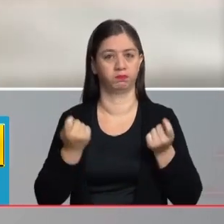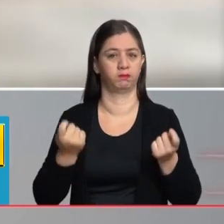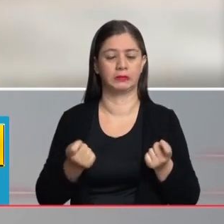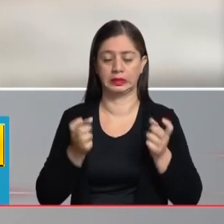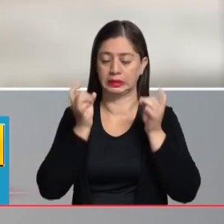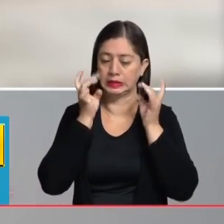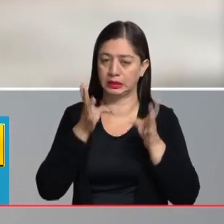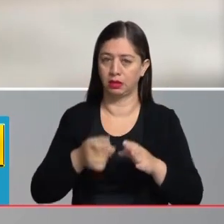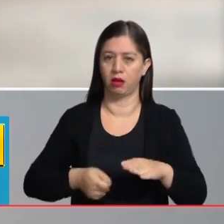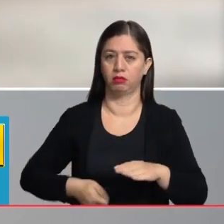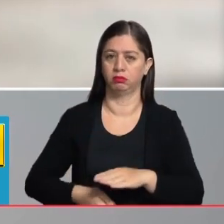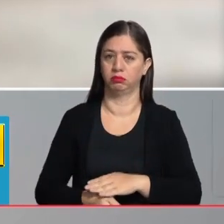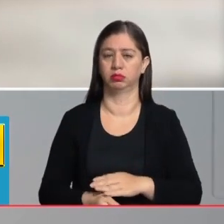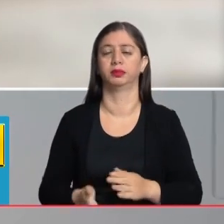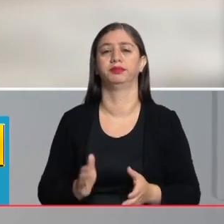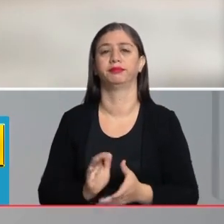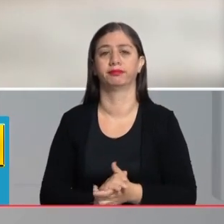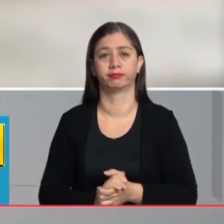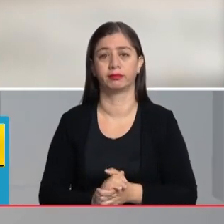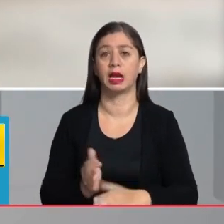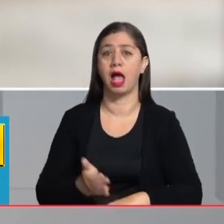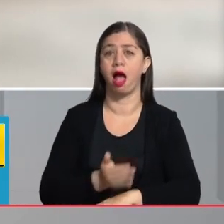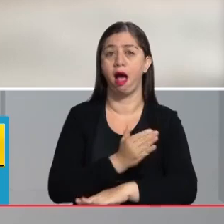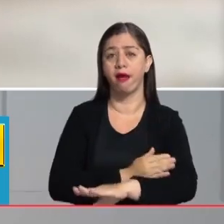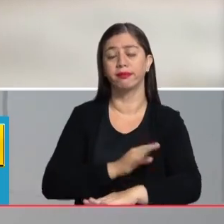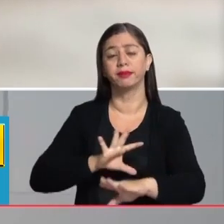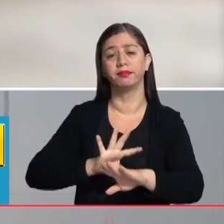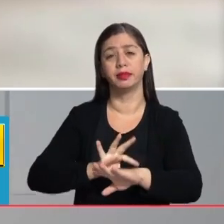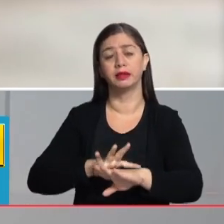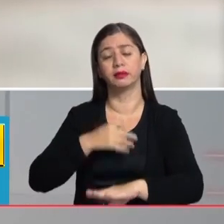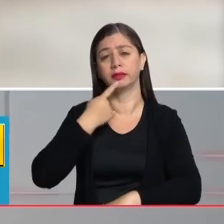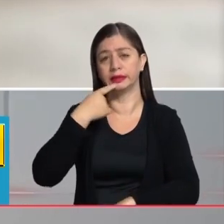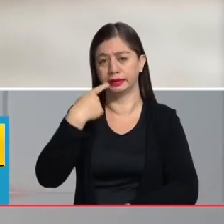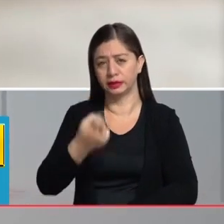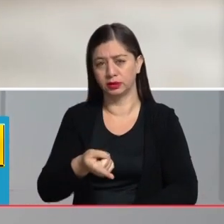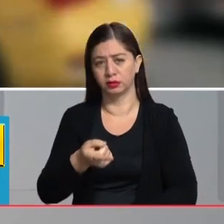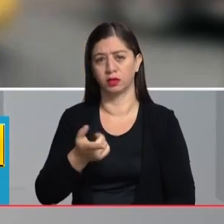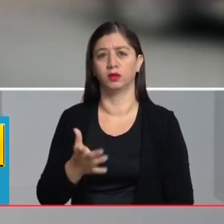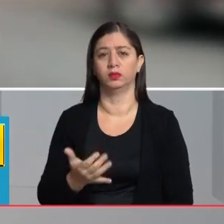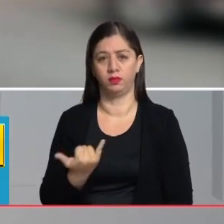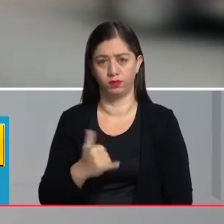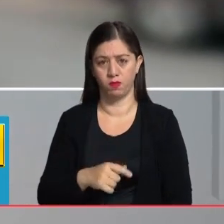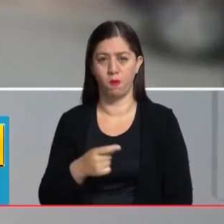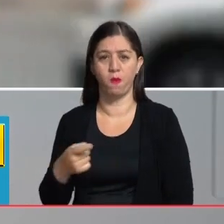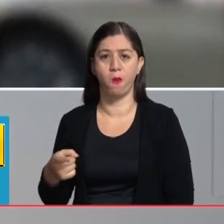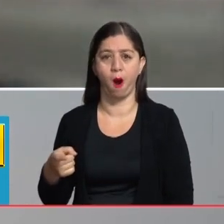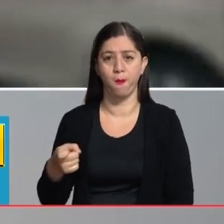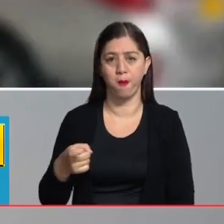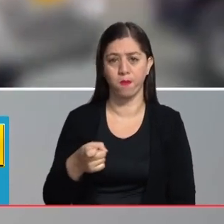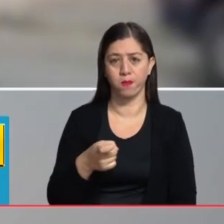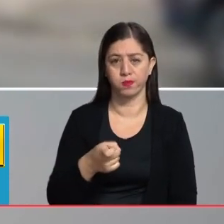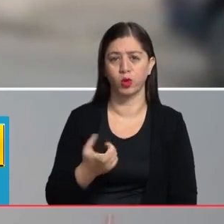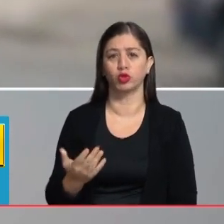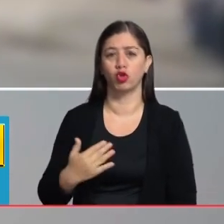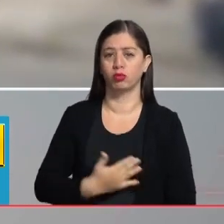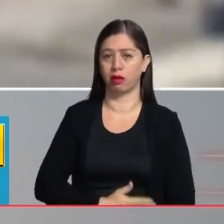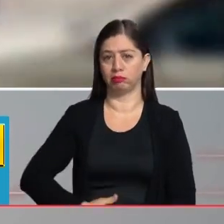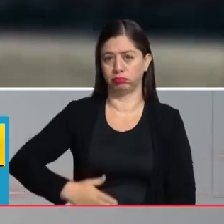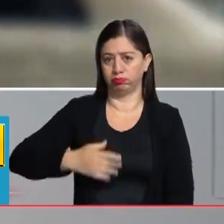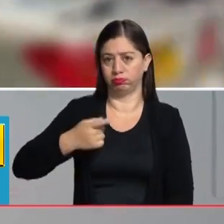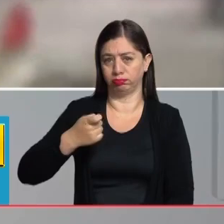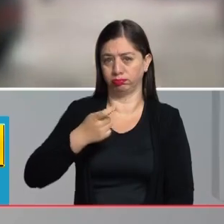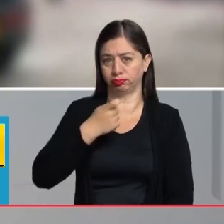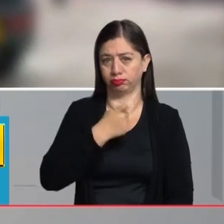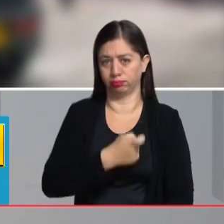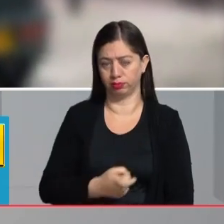de sus heridas el reporte Luis Ángel y preliminar de los galenos Indicó que presentaba varios impactos de bala en el tórax